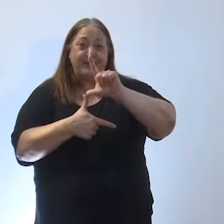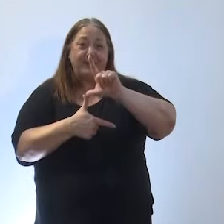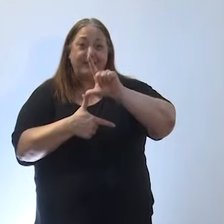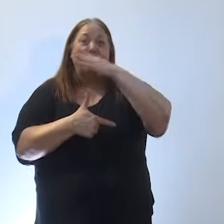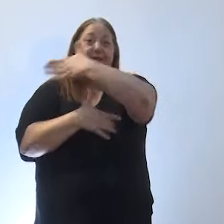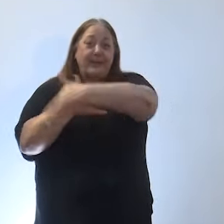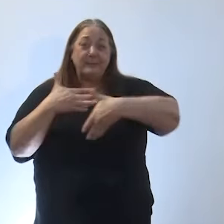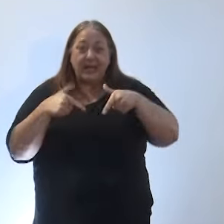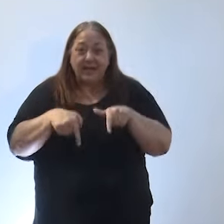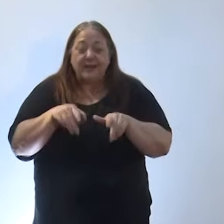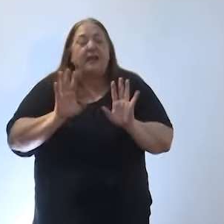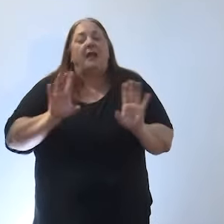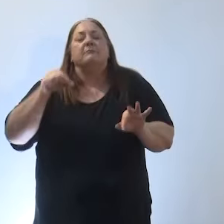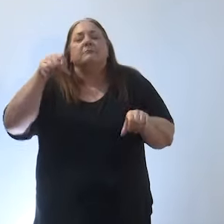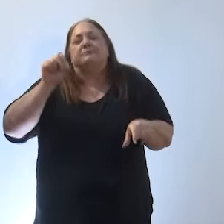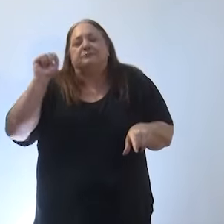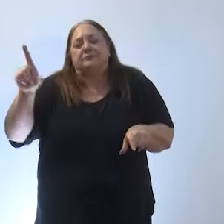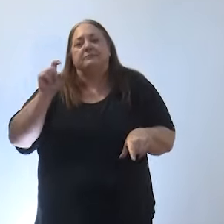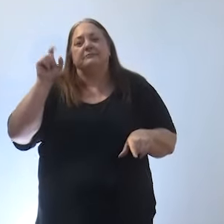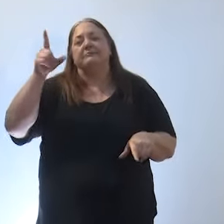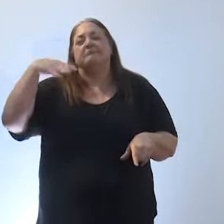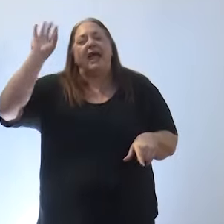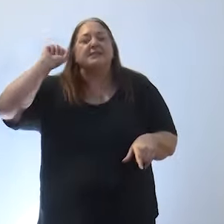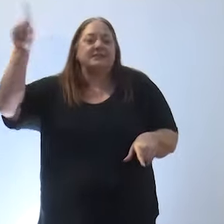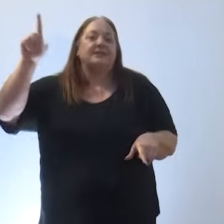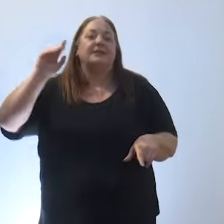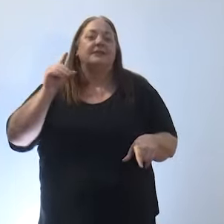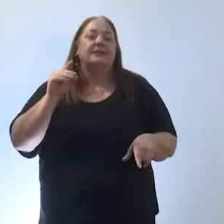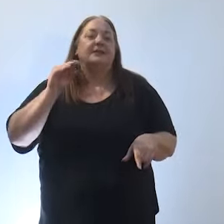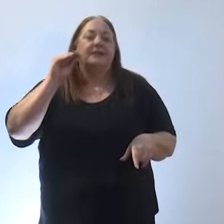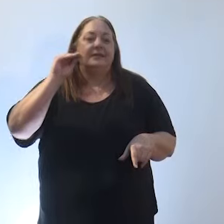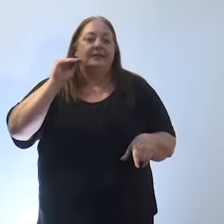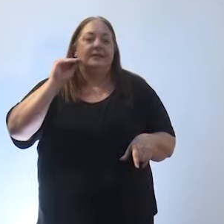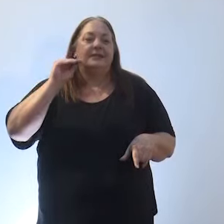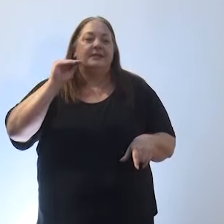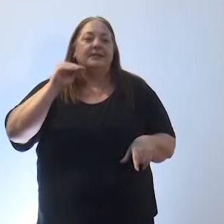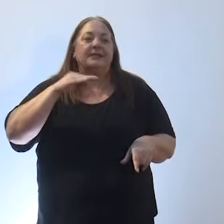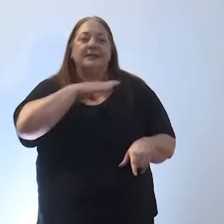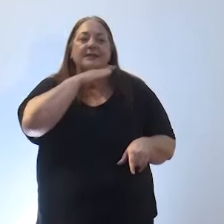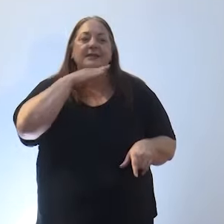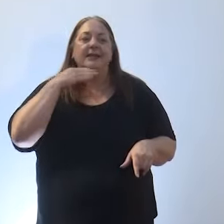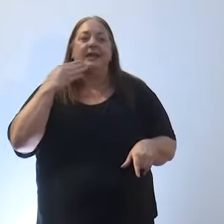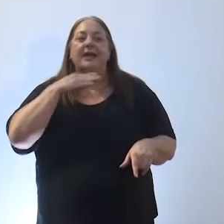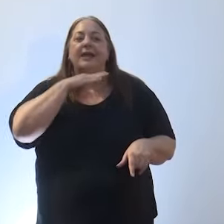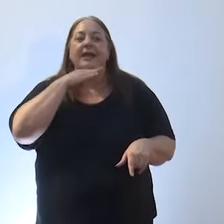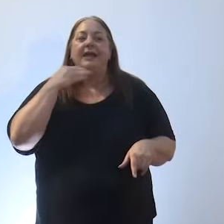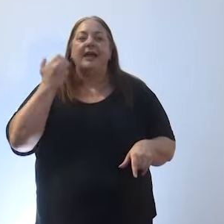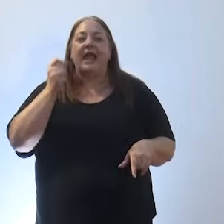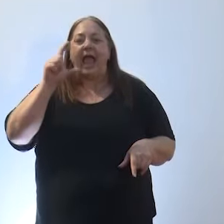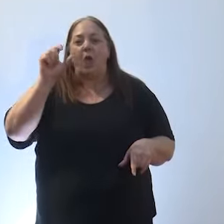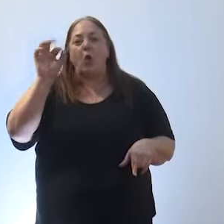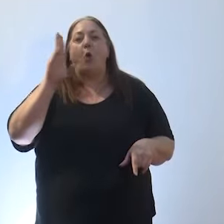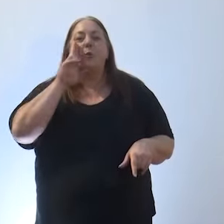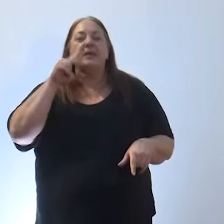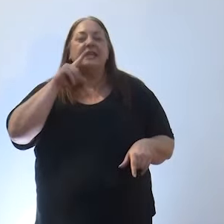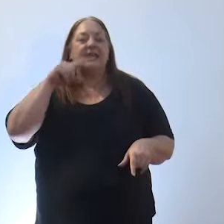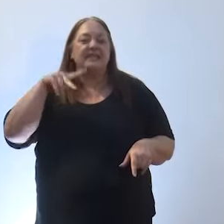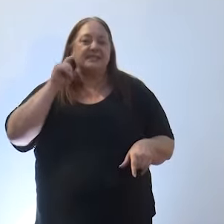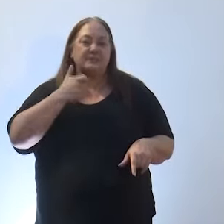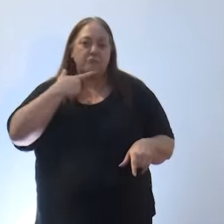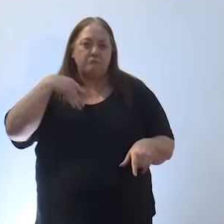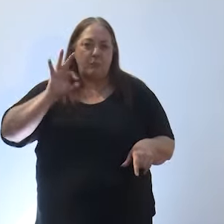más claro en el caso de Chávez Incluso en algunas gestualidades y y y líneas de Cristina mucho más débil en el caso